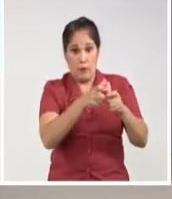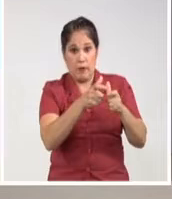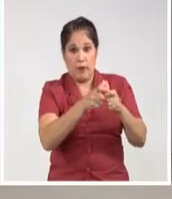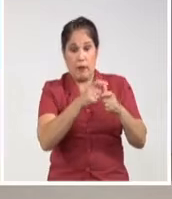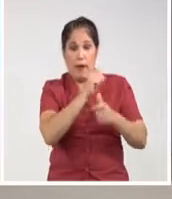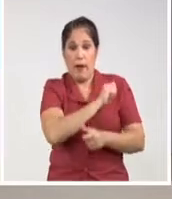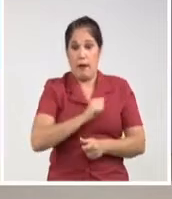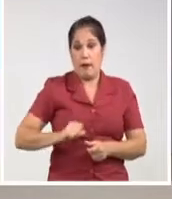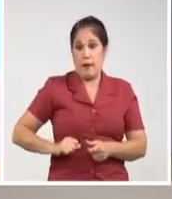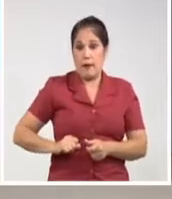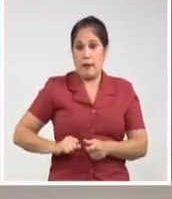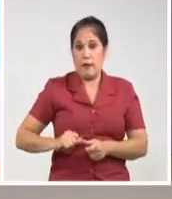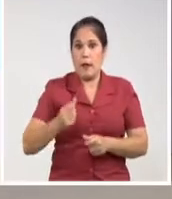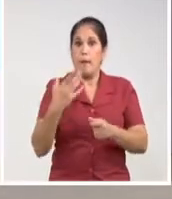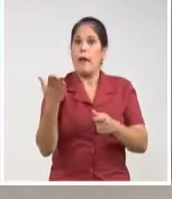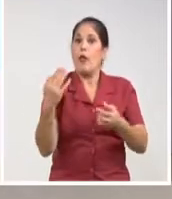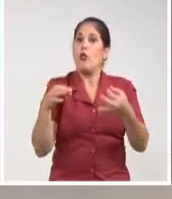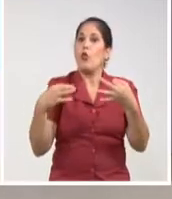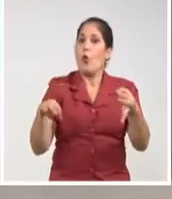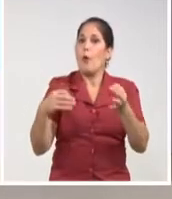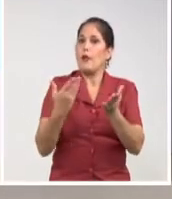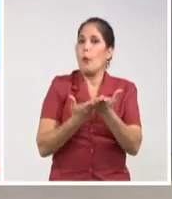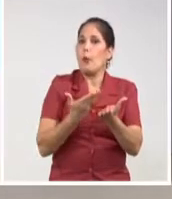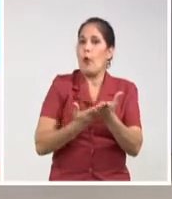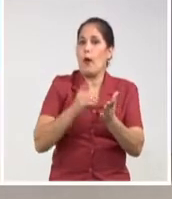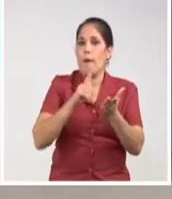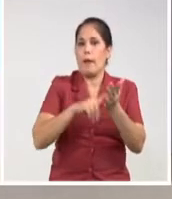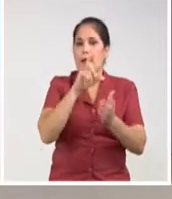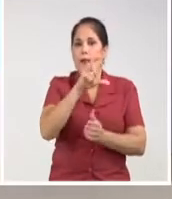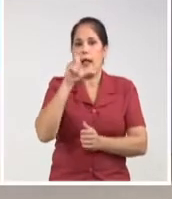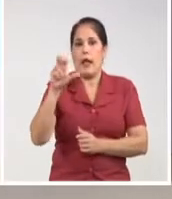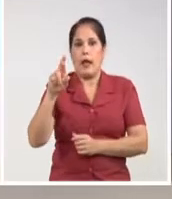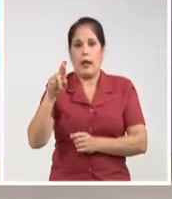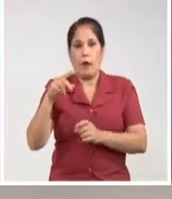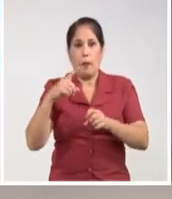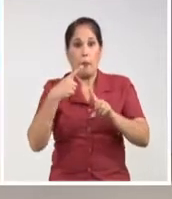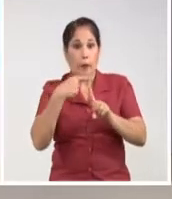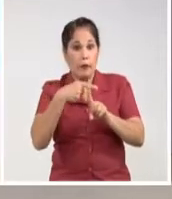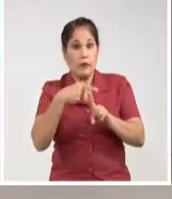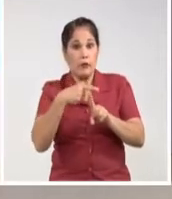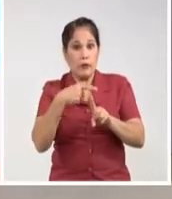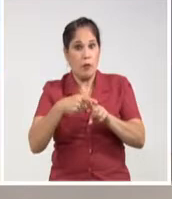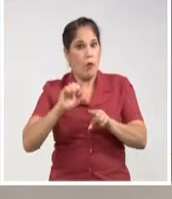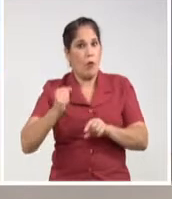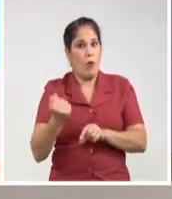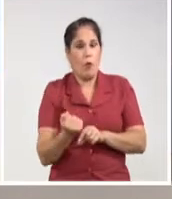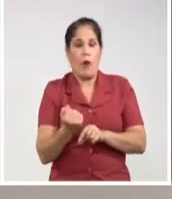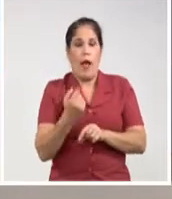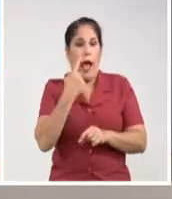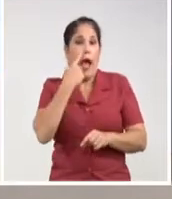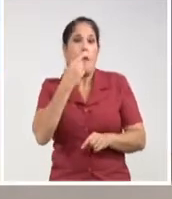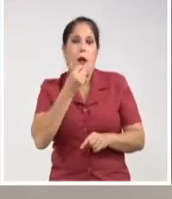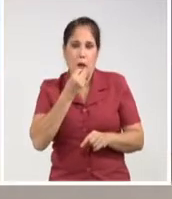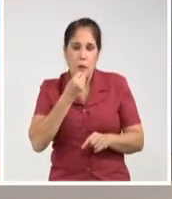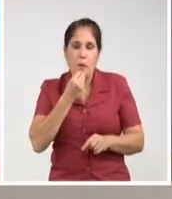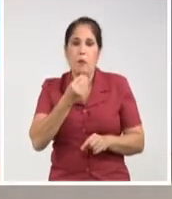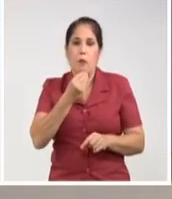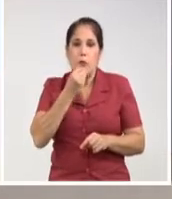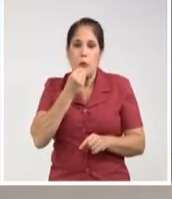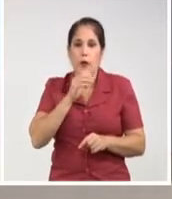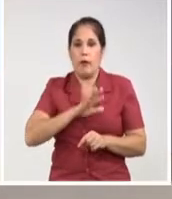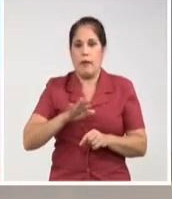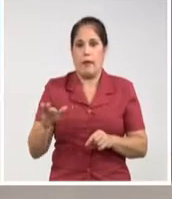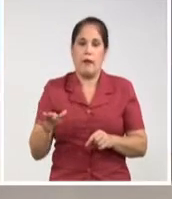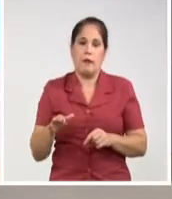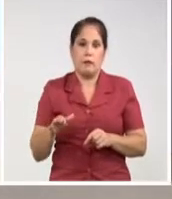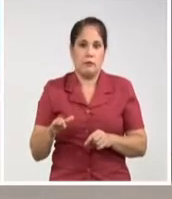le exigieron un documento probatorio del PCR positivo a la COVID-19 para que pudiera considerarse convaleciente. Y